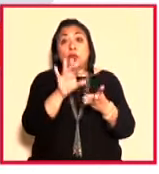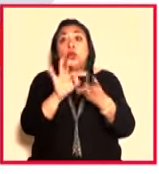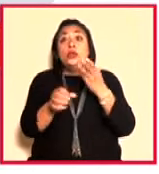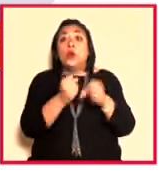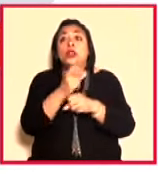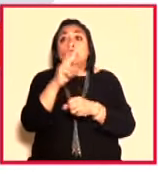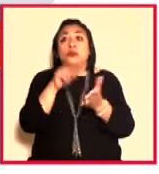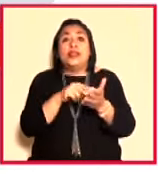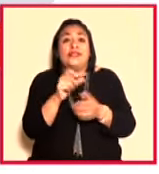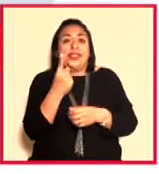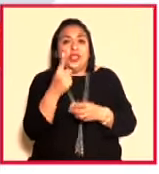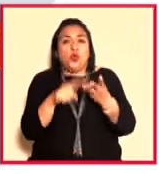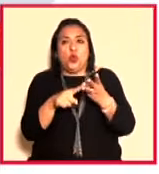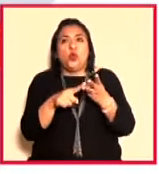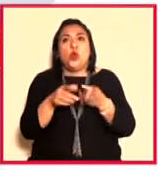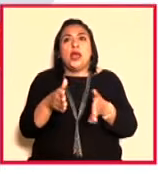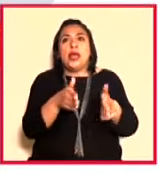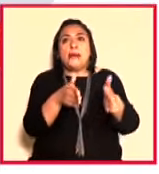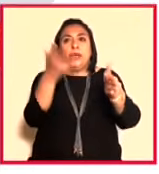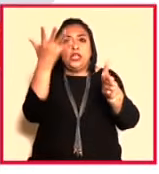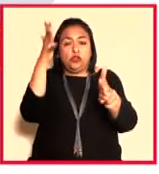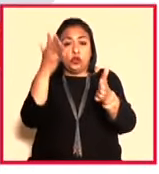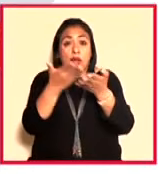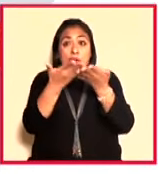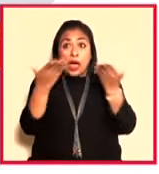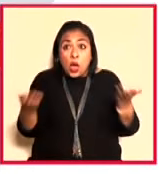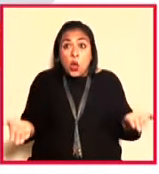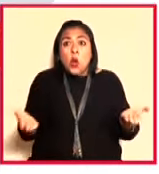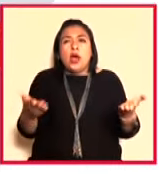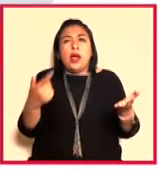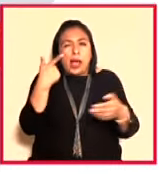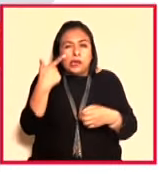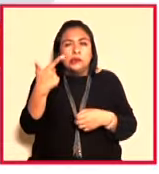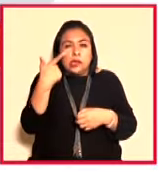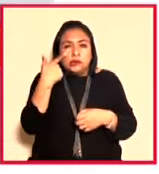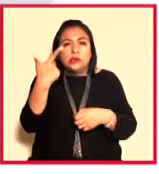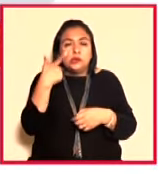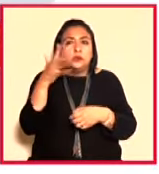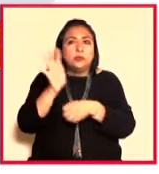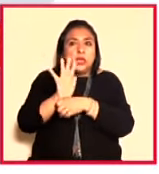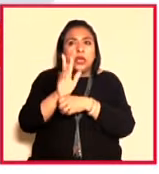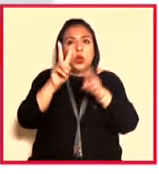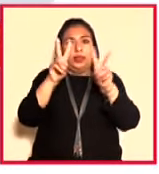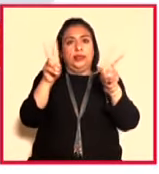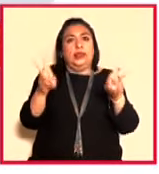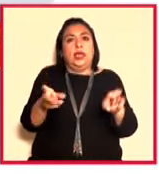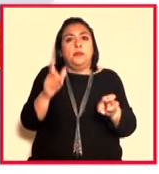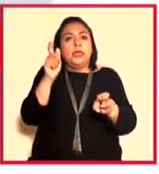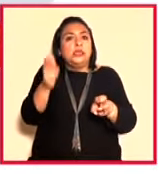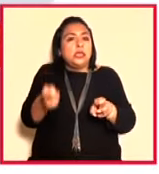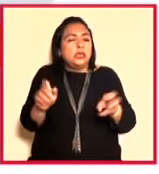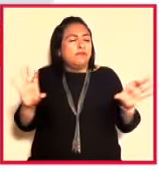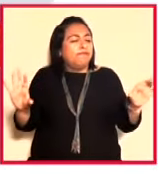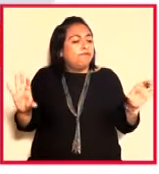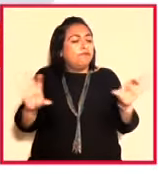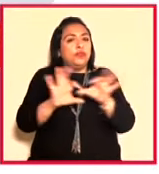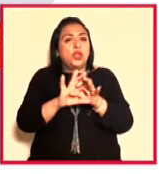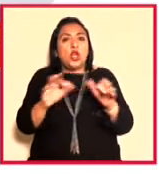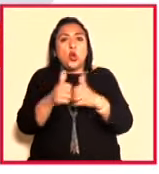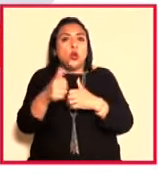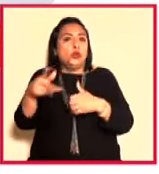2021 estrenó El camino de sol. Hasta ahora la constante en su filmografía es que los temas que aborda están íntimamente ligados a su